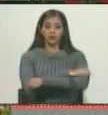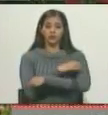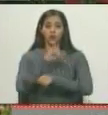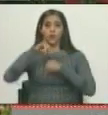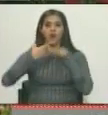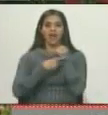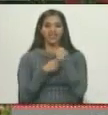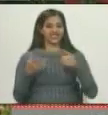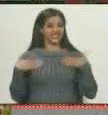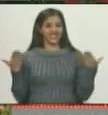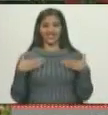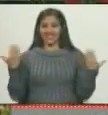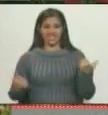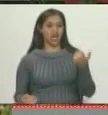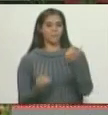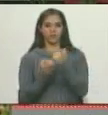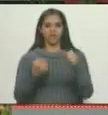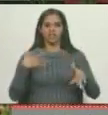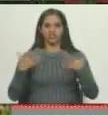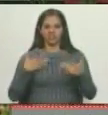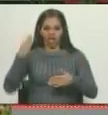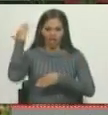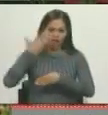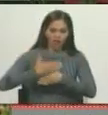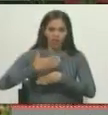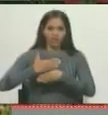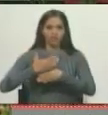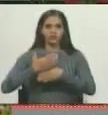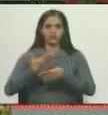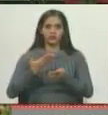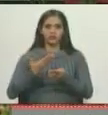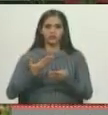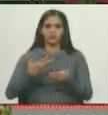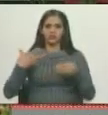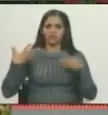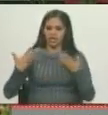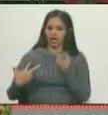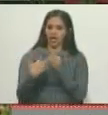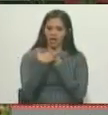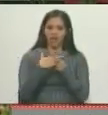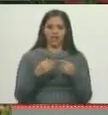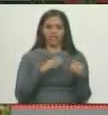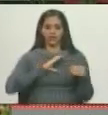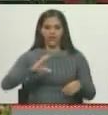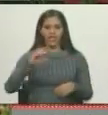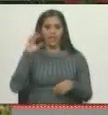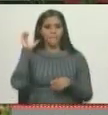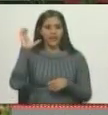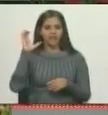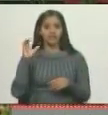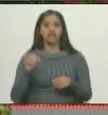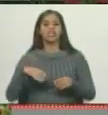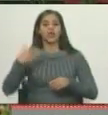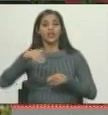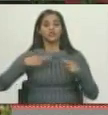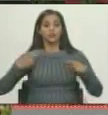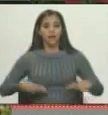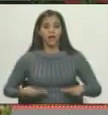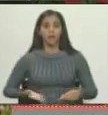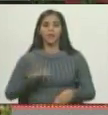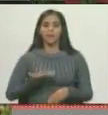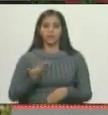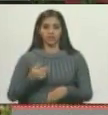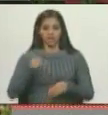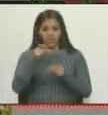celebra, promueve y apoya estas acciones lesivas de la soberanía de nuestro país y de los derechos humanos más elementales de sus